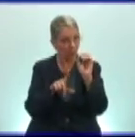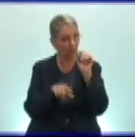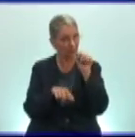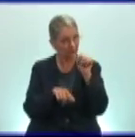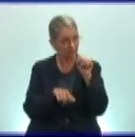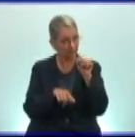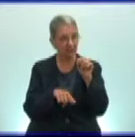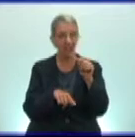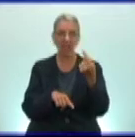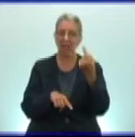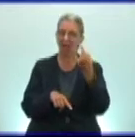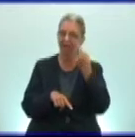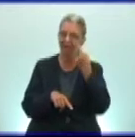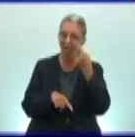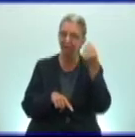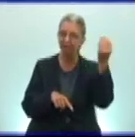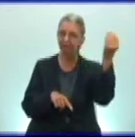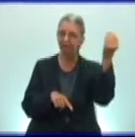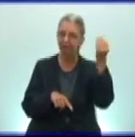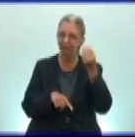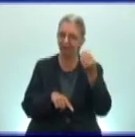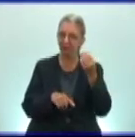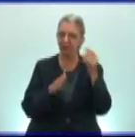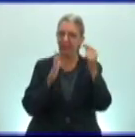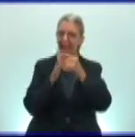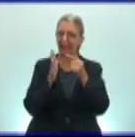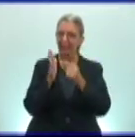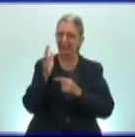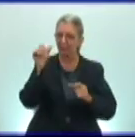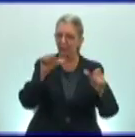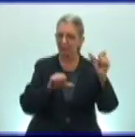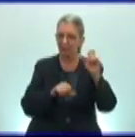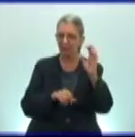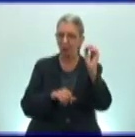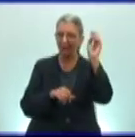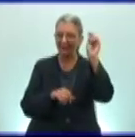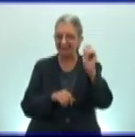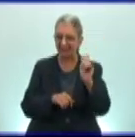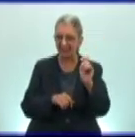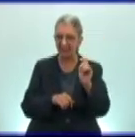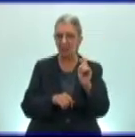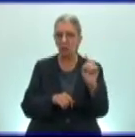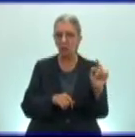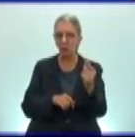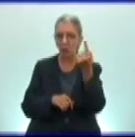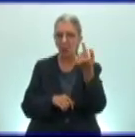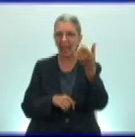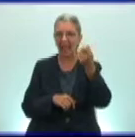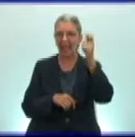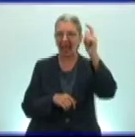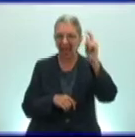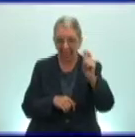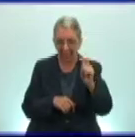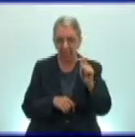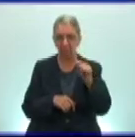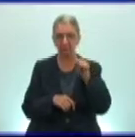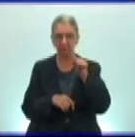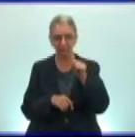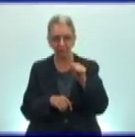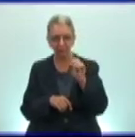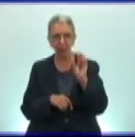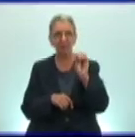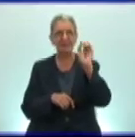O mayúscula, nos está diciendo que estamos hablando del elemento químico oxígeno y de un átomo del elemento